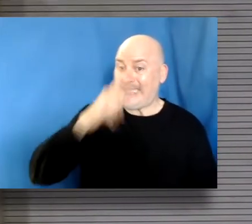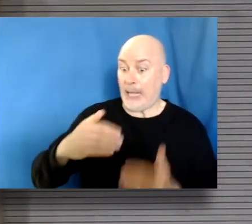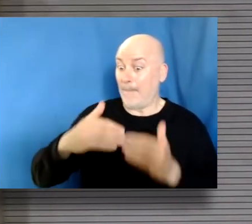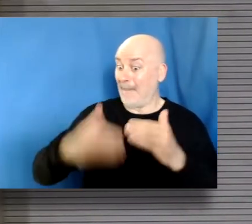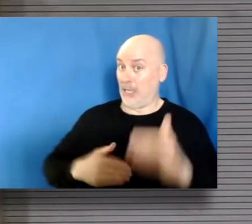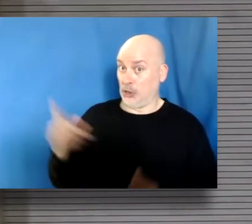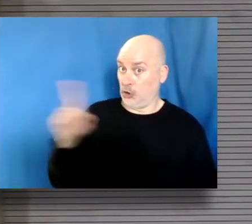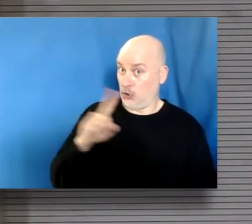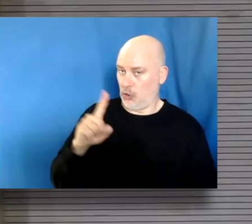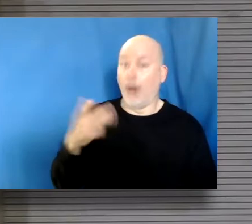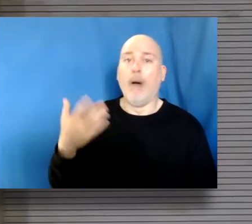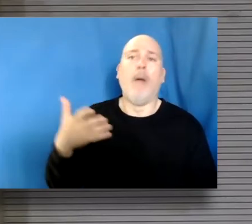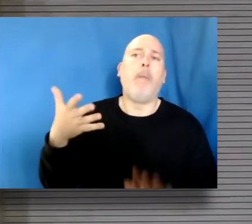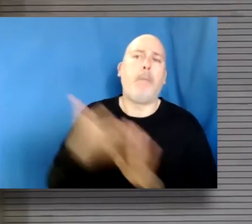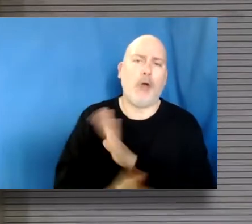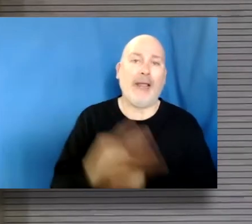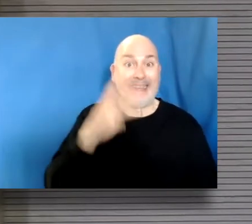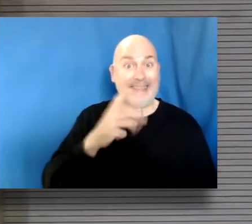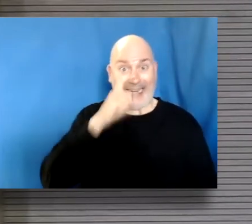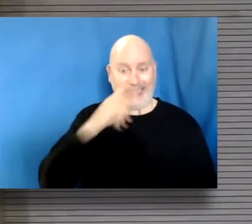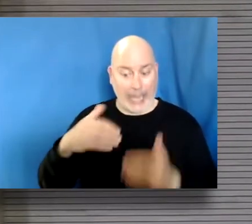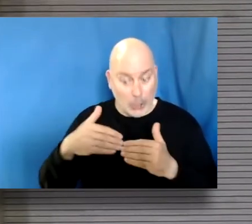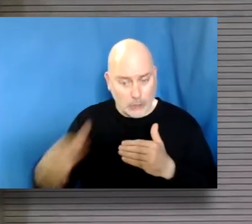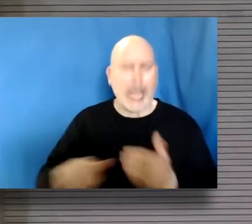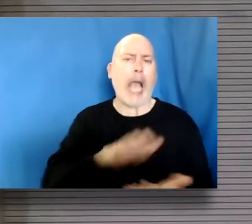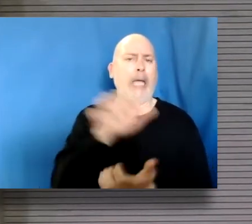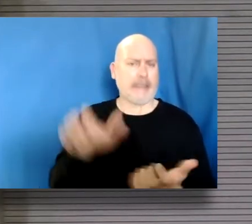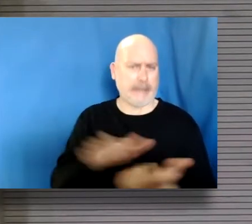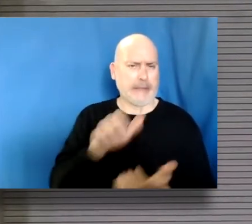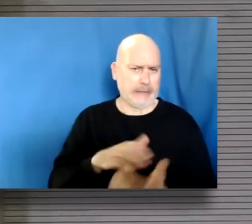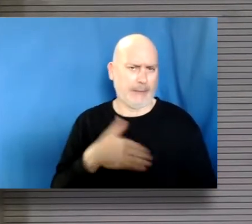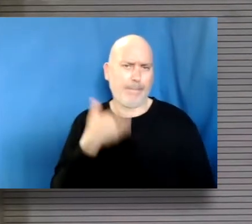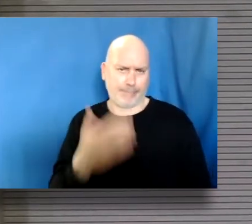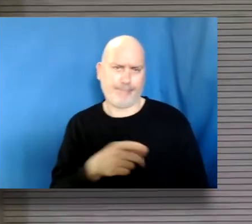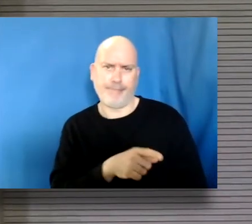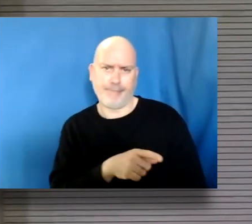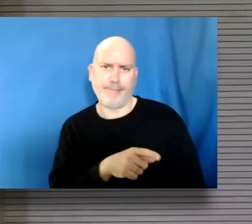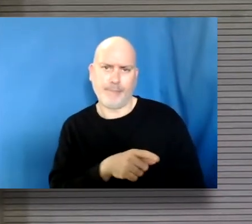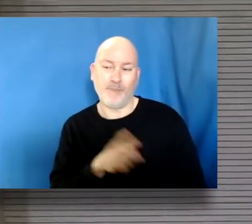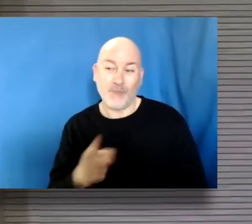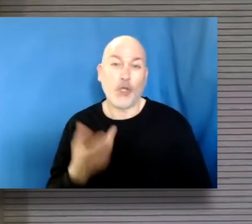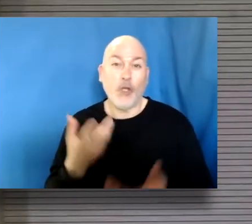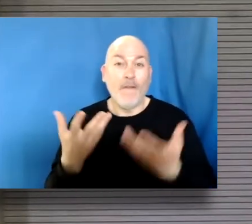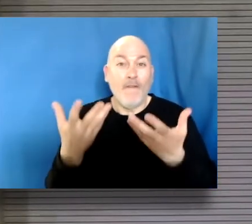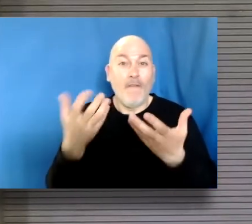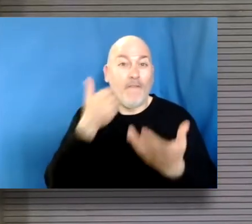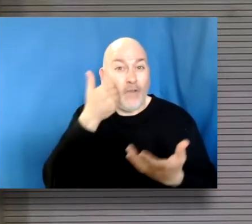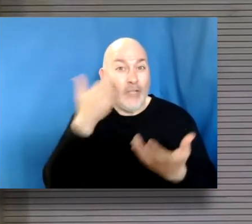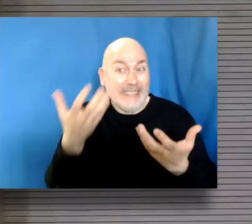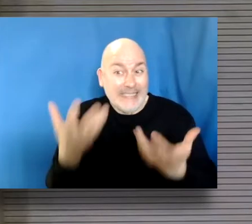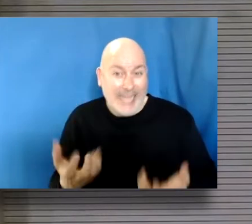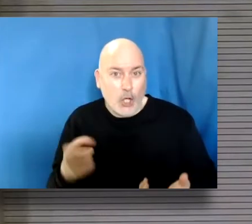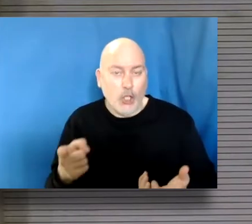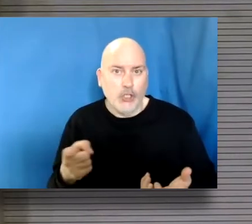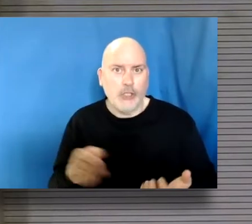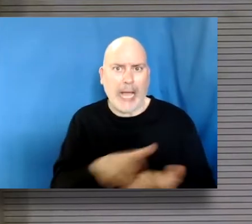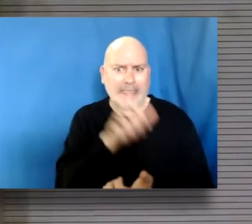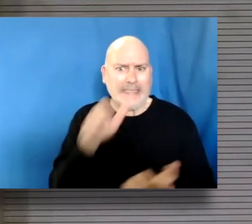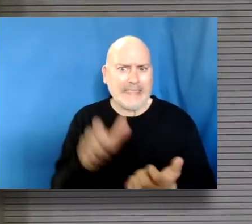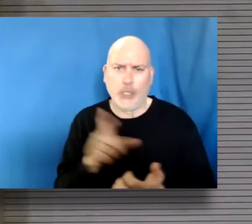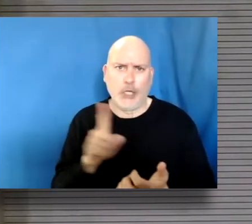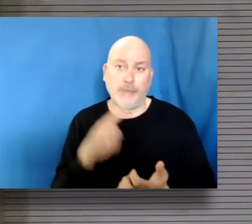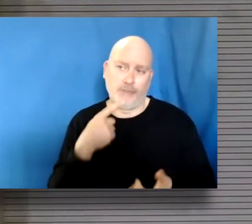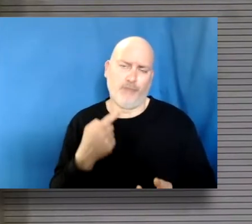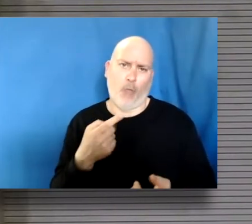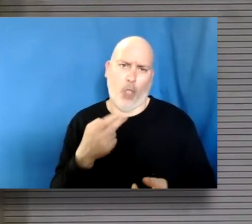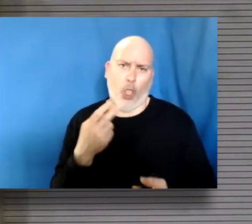son capaces de masticar los alimentos. El problema de los frutos secos es que no son capaces de masticarlos, es una sustancia muy dura